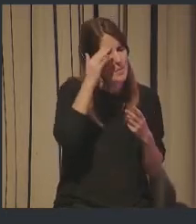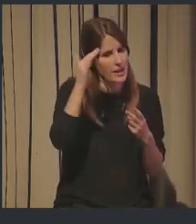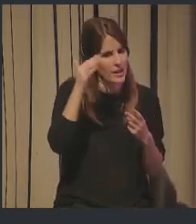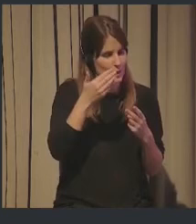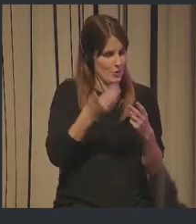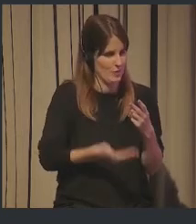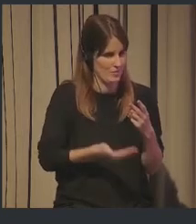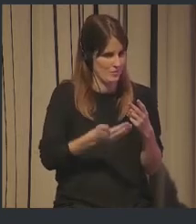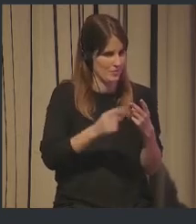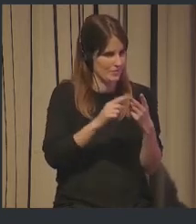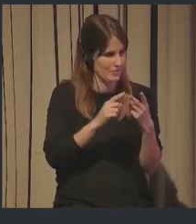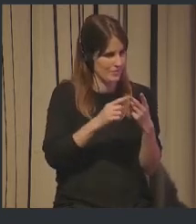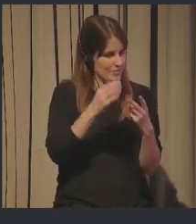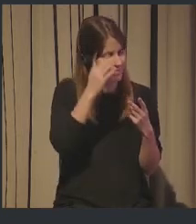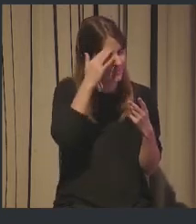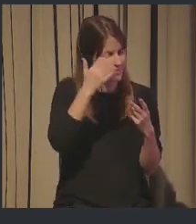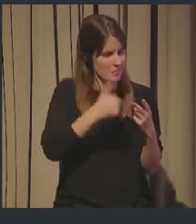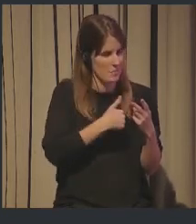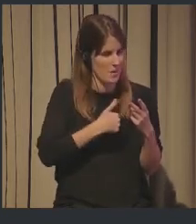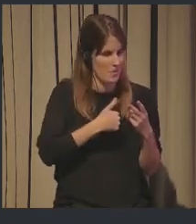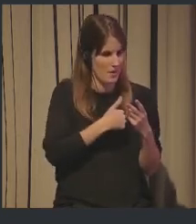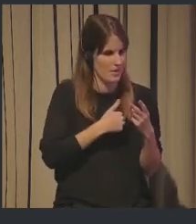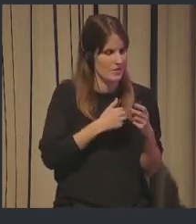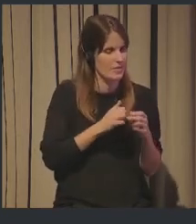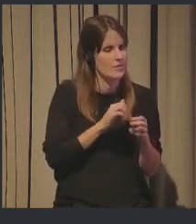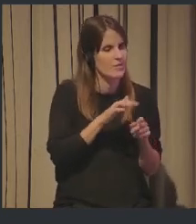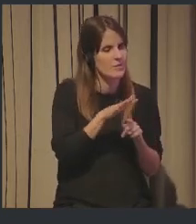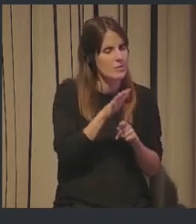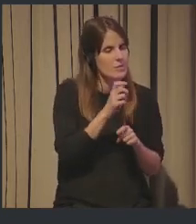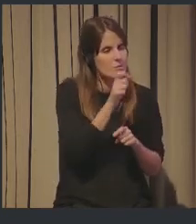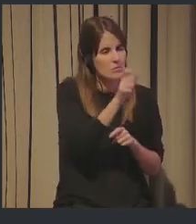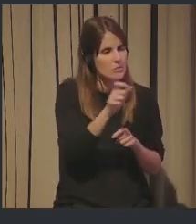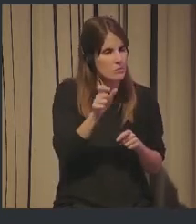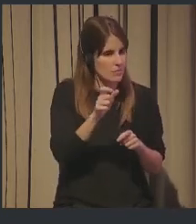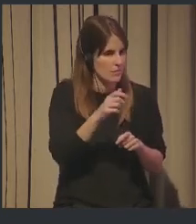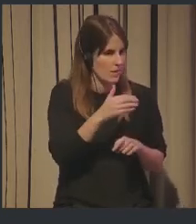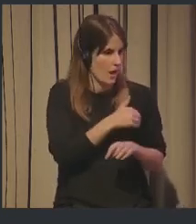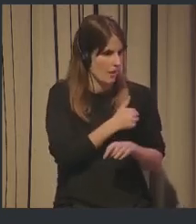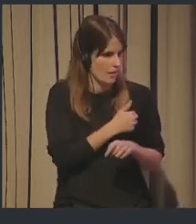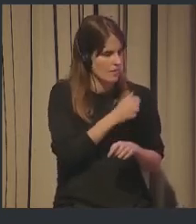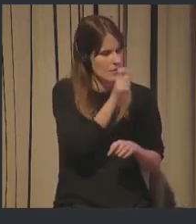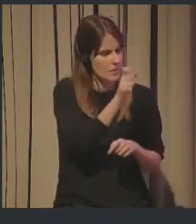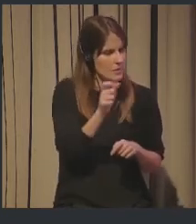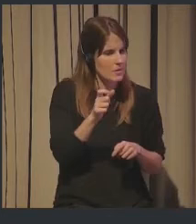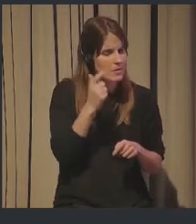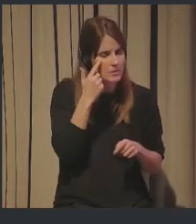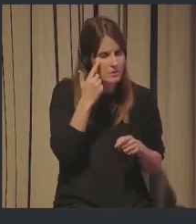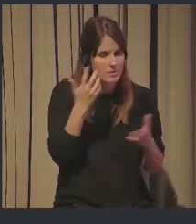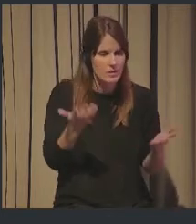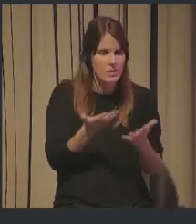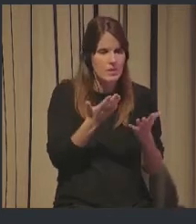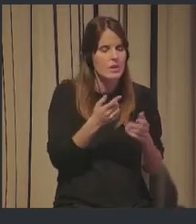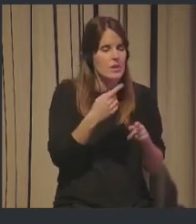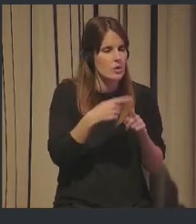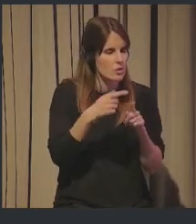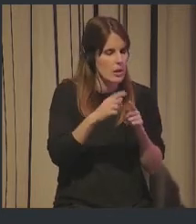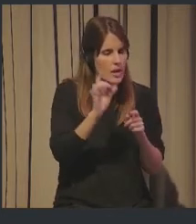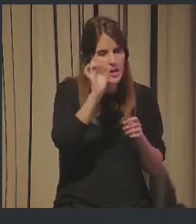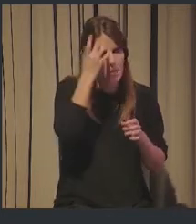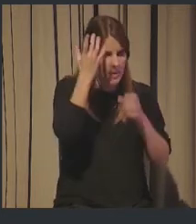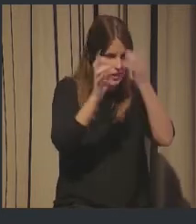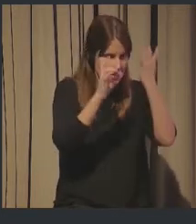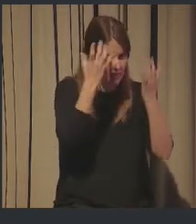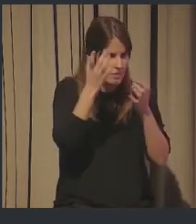es lo que hace que, bueno, aliente a la gente de la academia. No puedes inventarte las cosas, no puedes ser únicamente